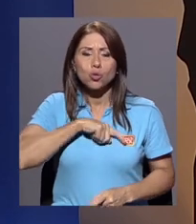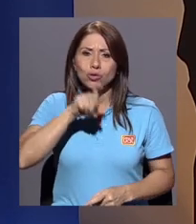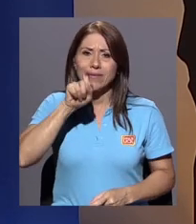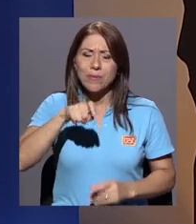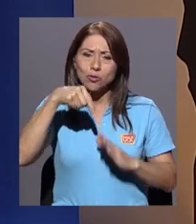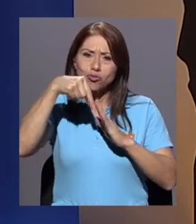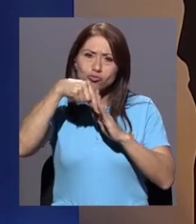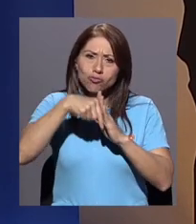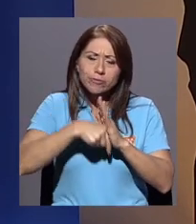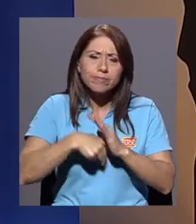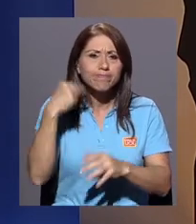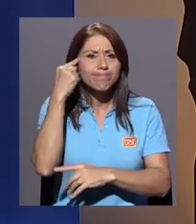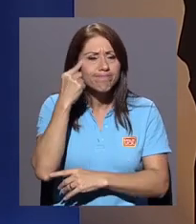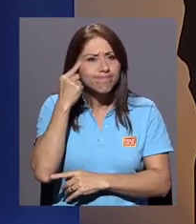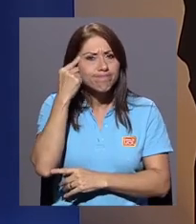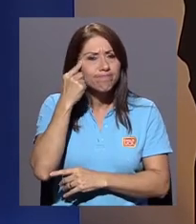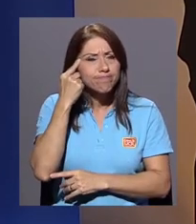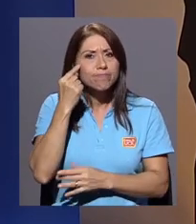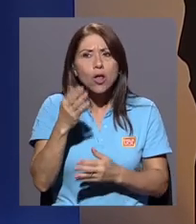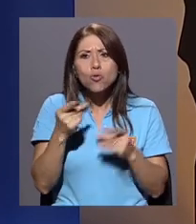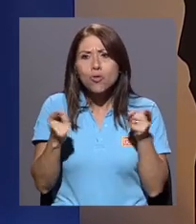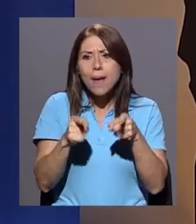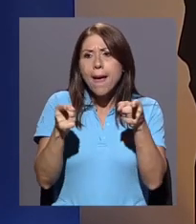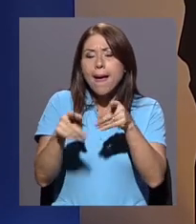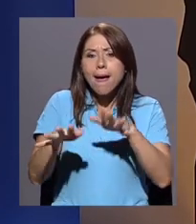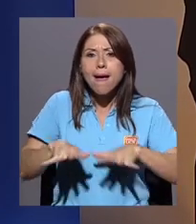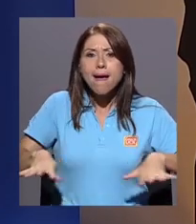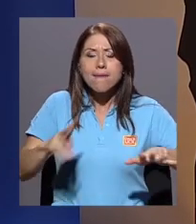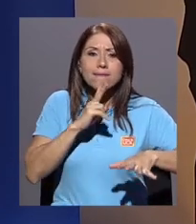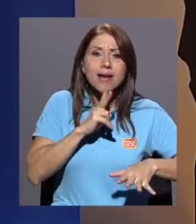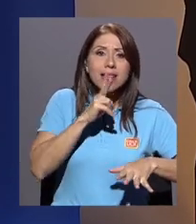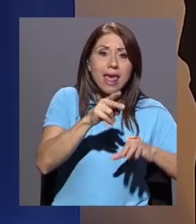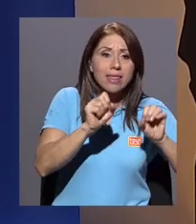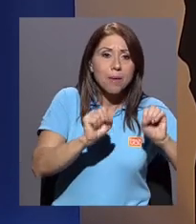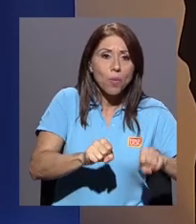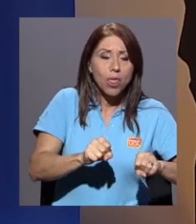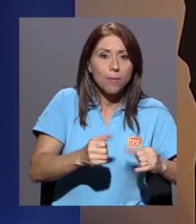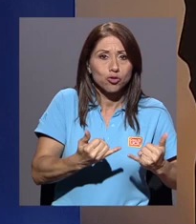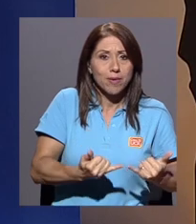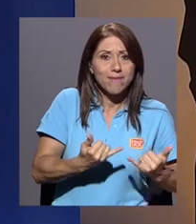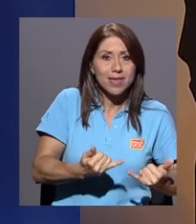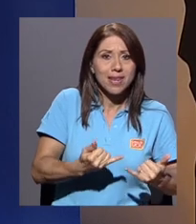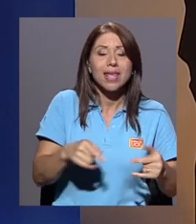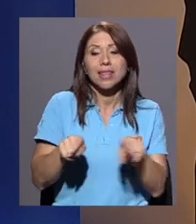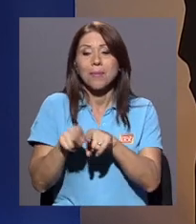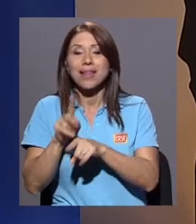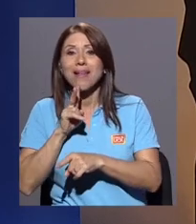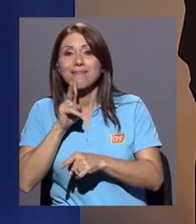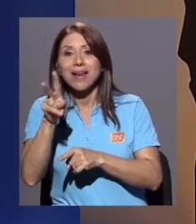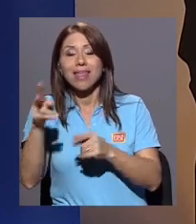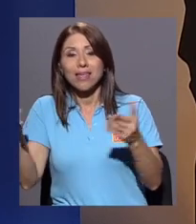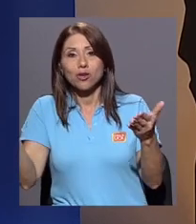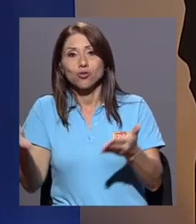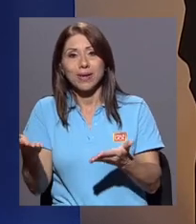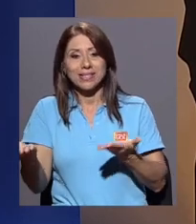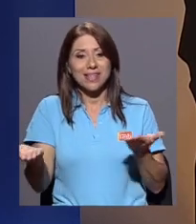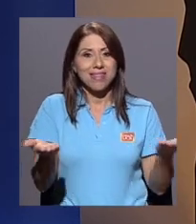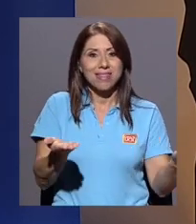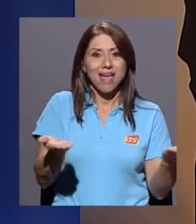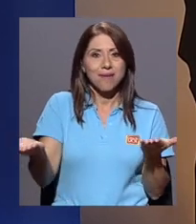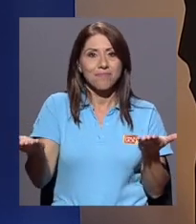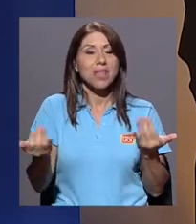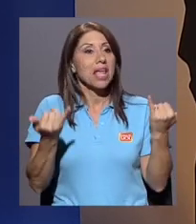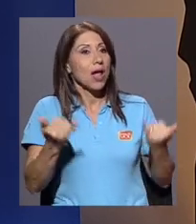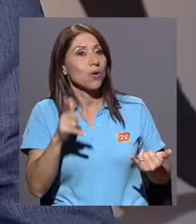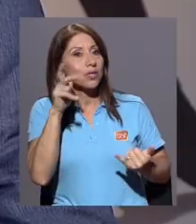una reflexión profunda en la realidad que podemos vivir y la realidad que nos presentan. Y tal vez hoy se convierte,